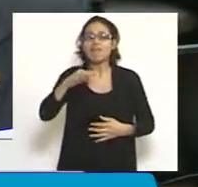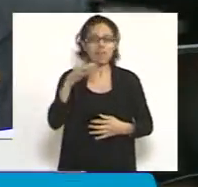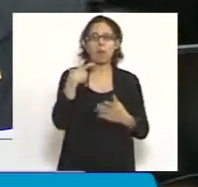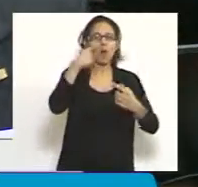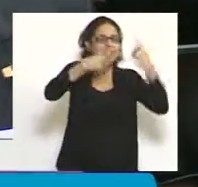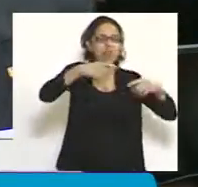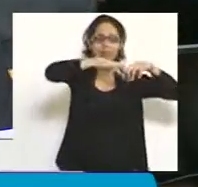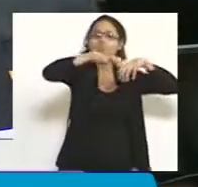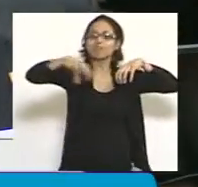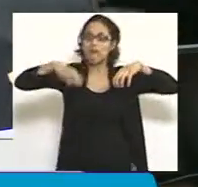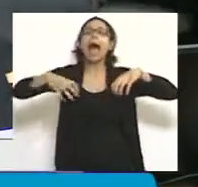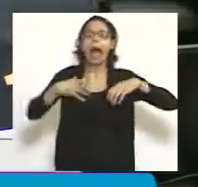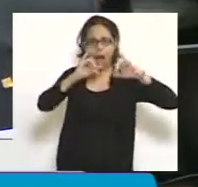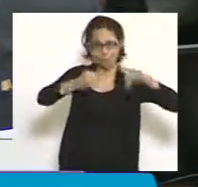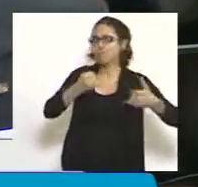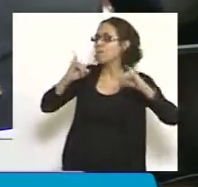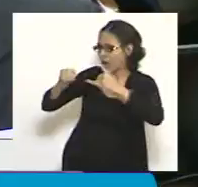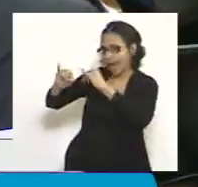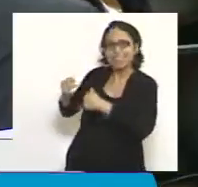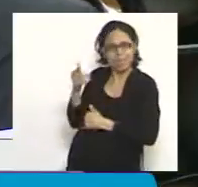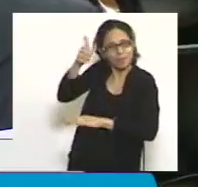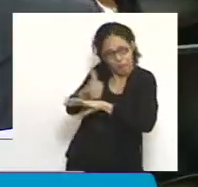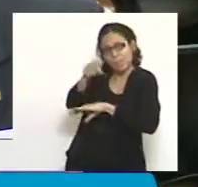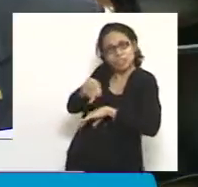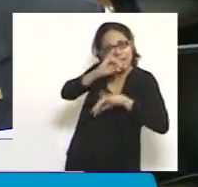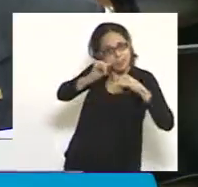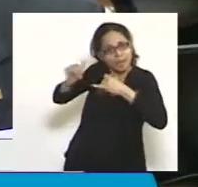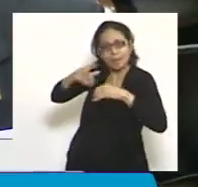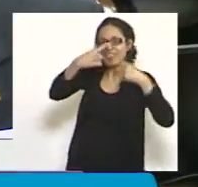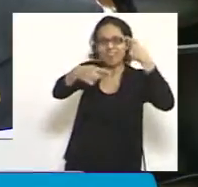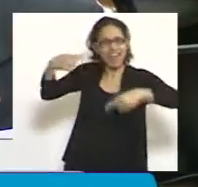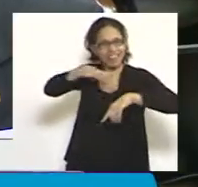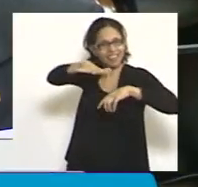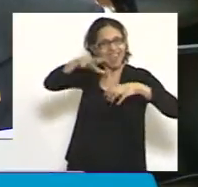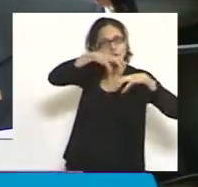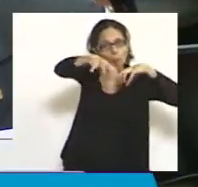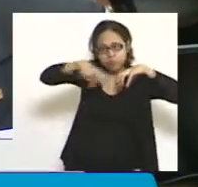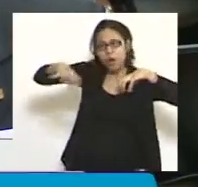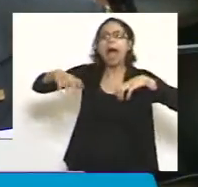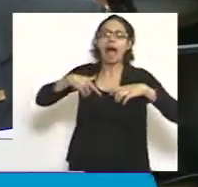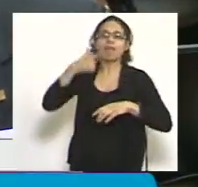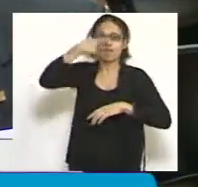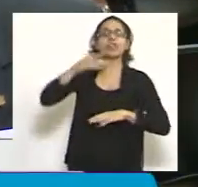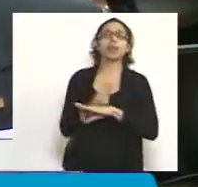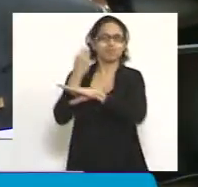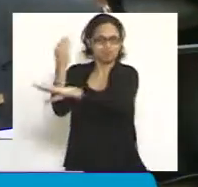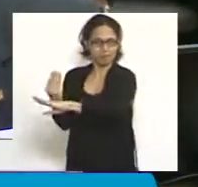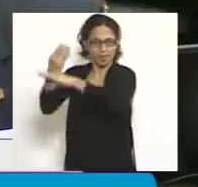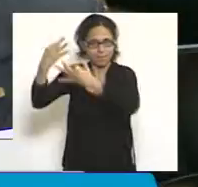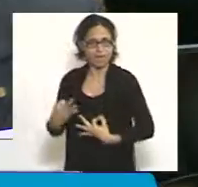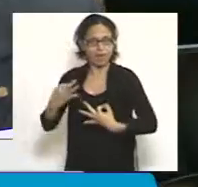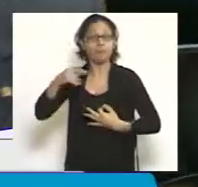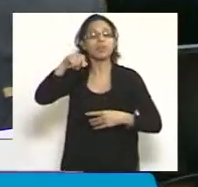Estado. La Constitución también, al establecer en nuestra República